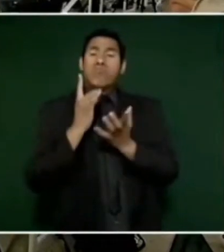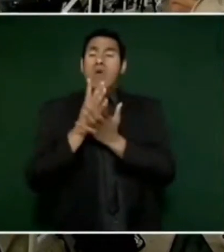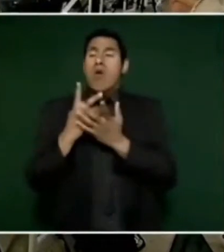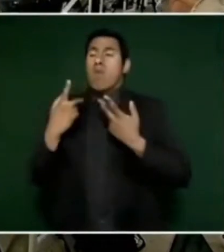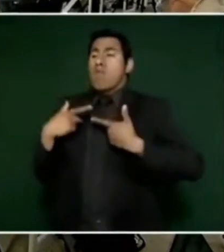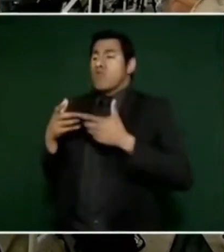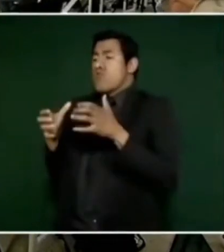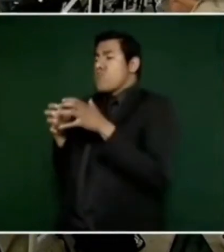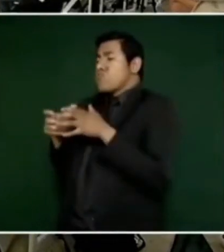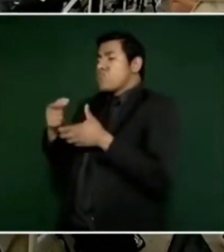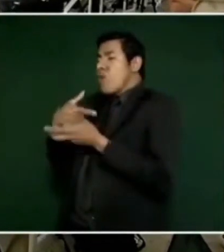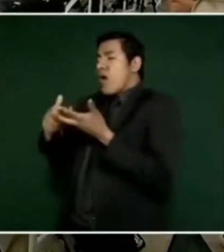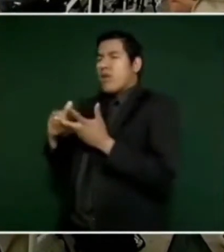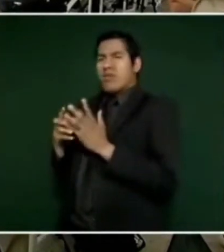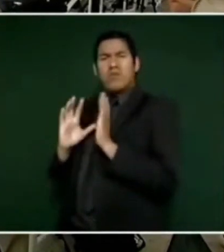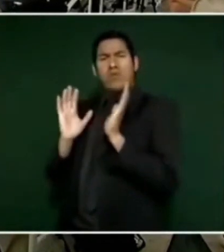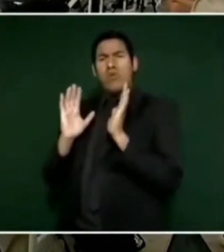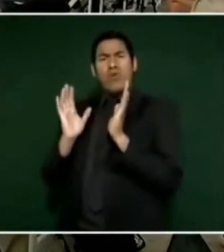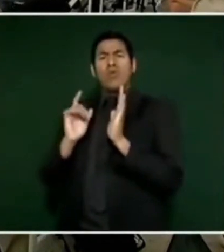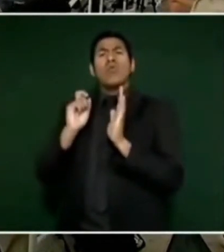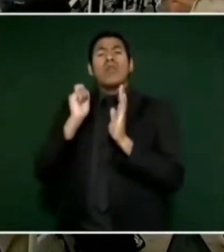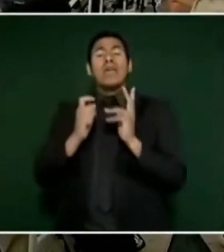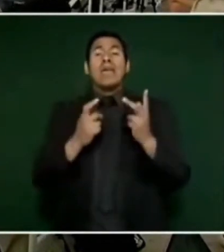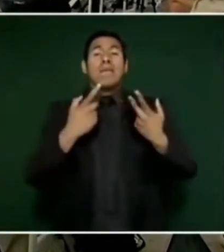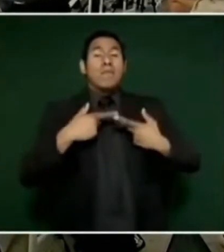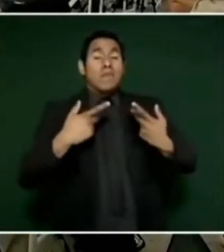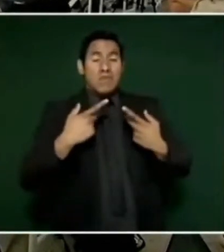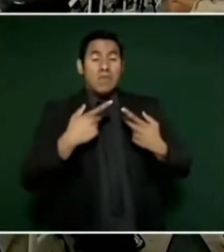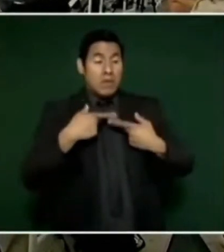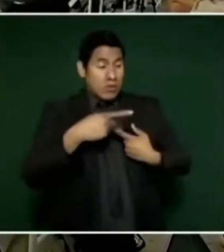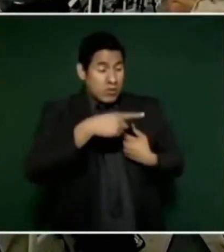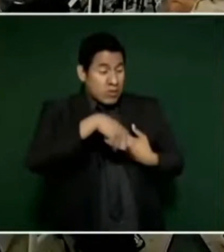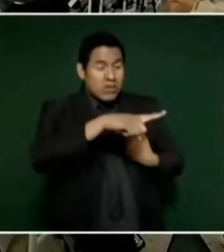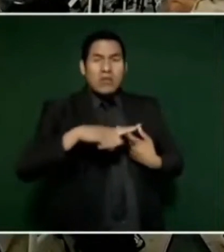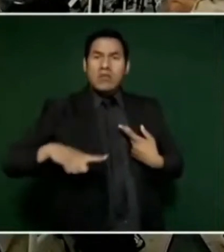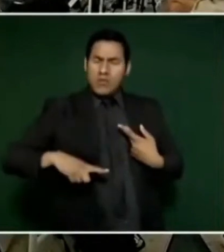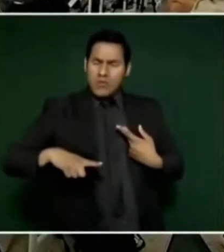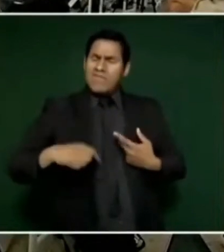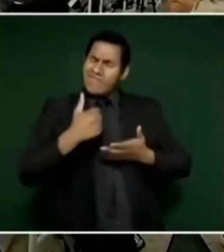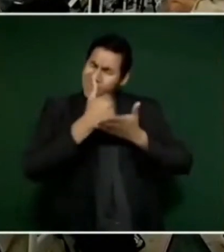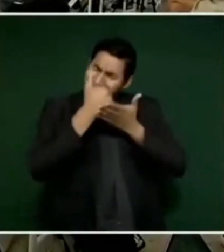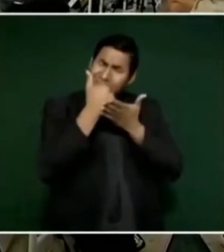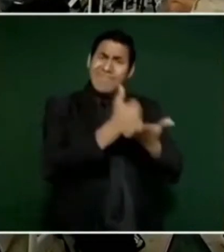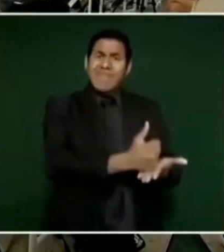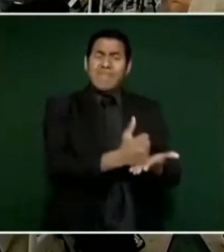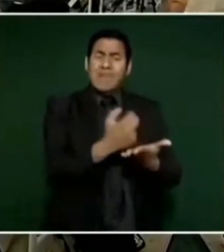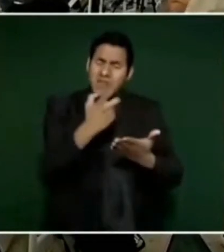Entonces, ahí vamos avanzando.